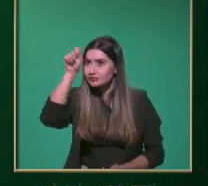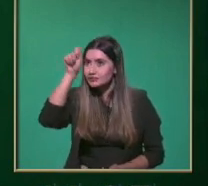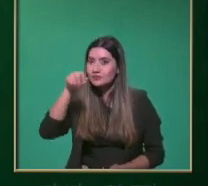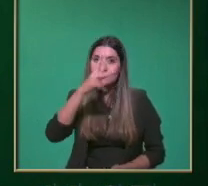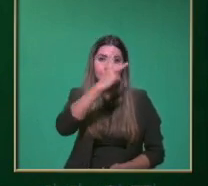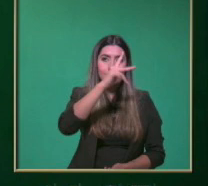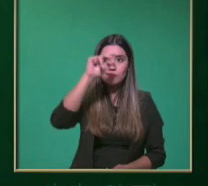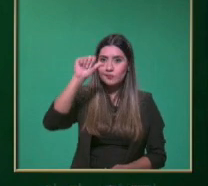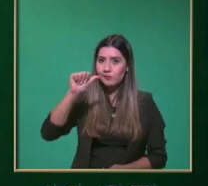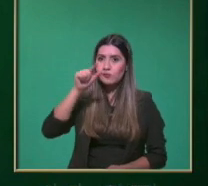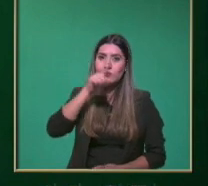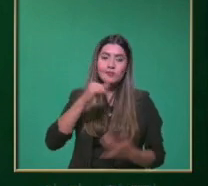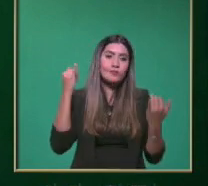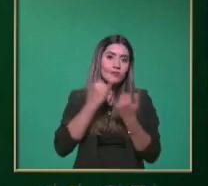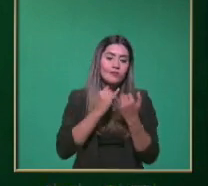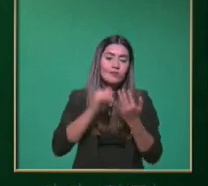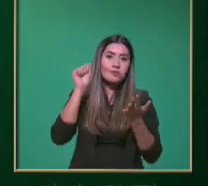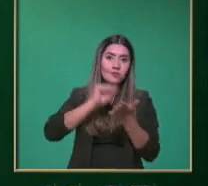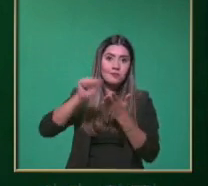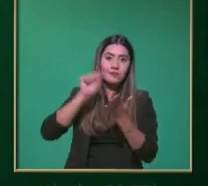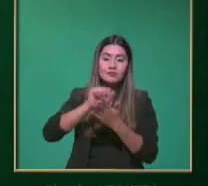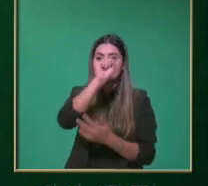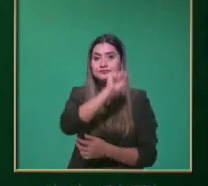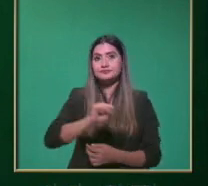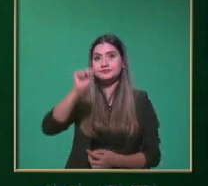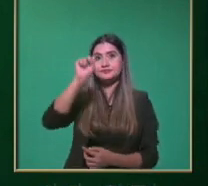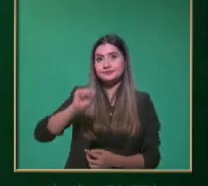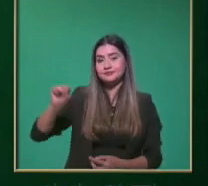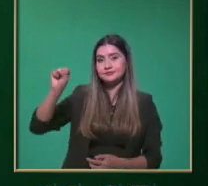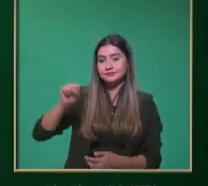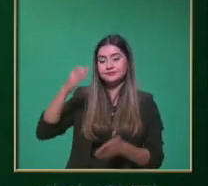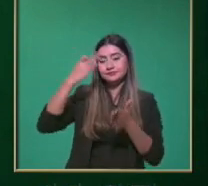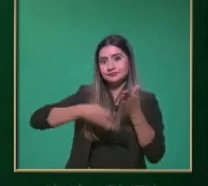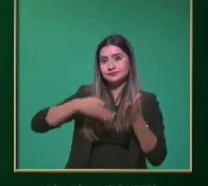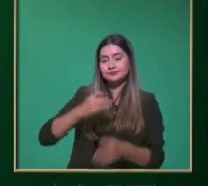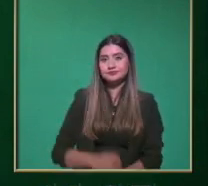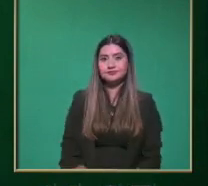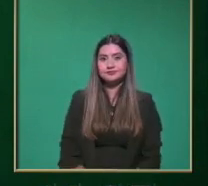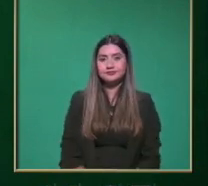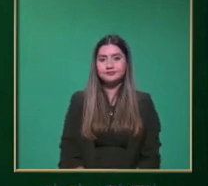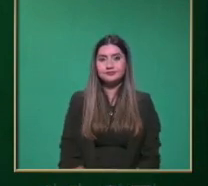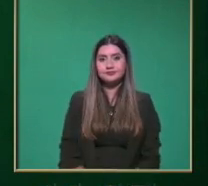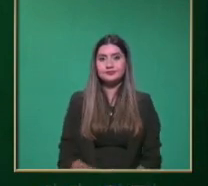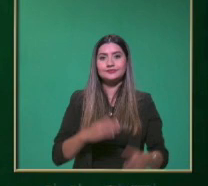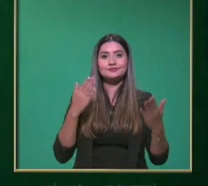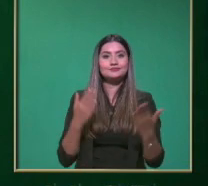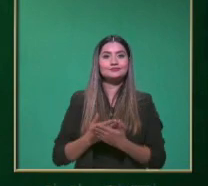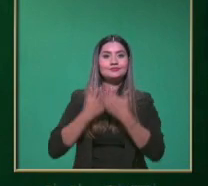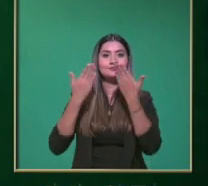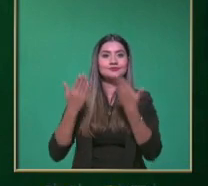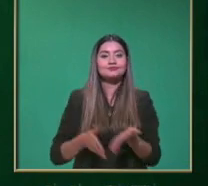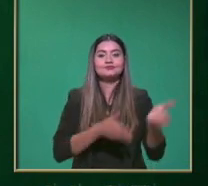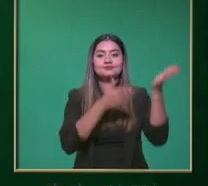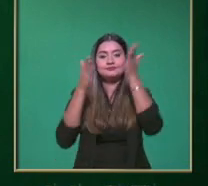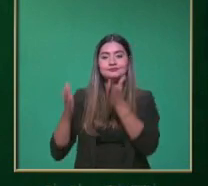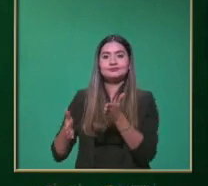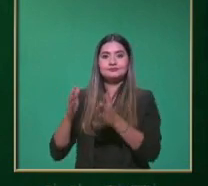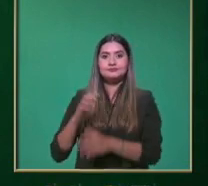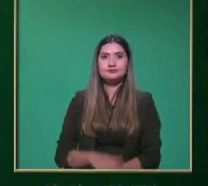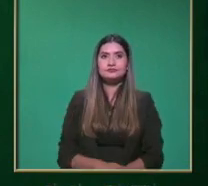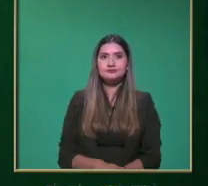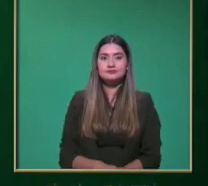ustedes la sílaba que nos falta para que nos ayuden. Y ahora pasamos a la siguiente. Esta es